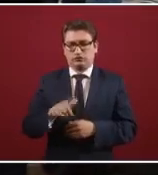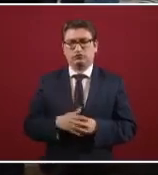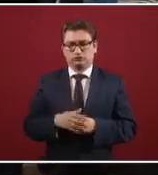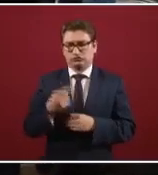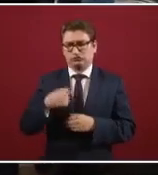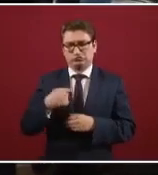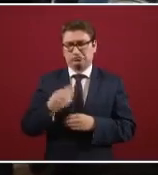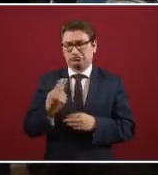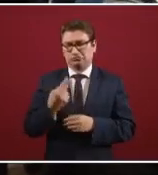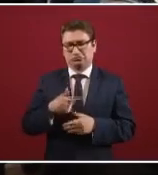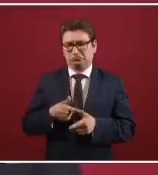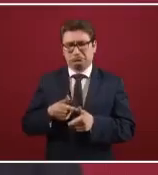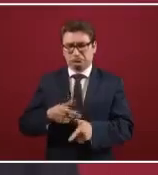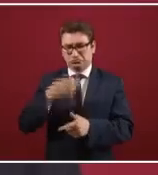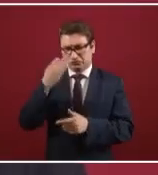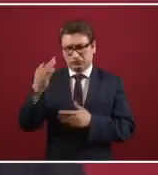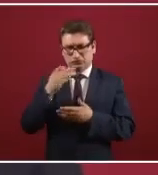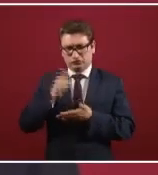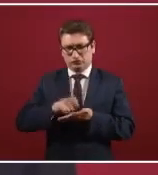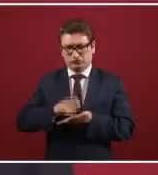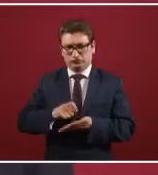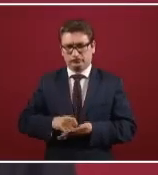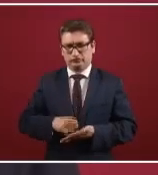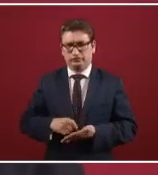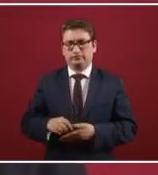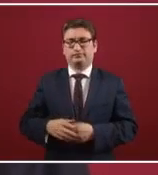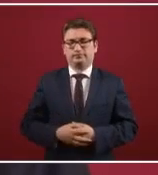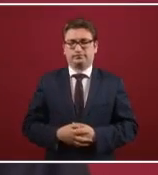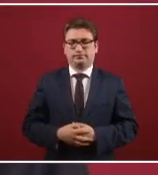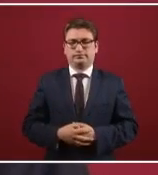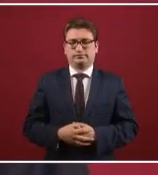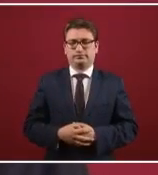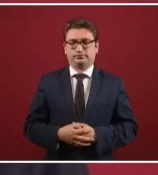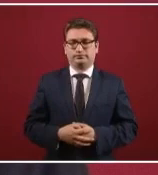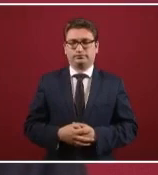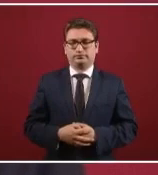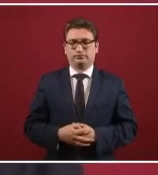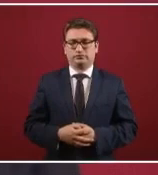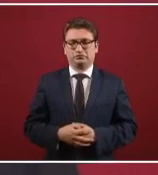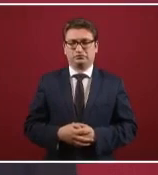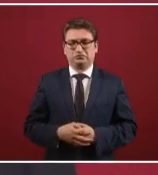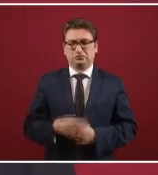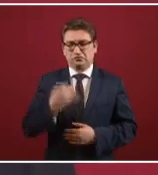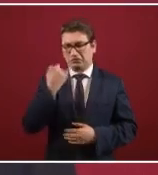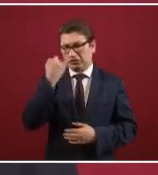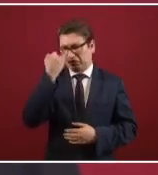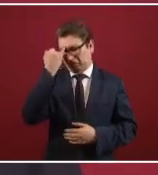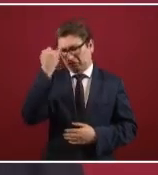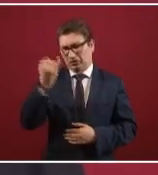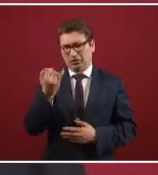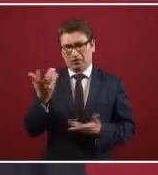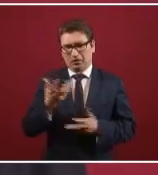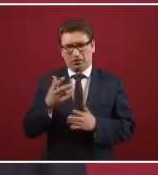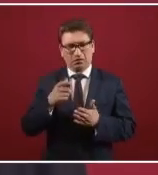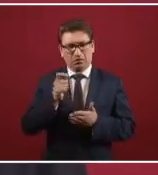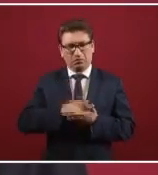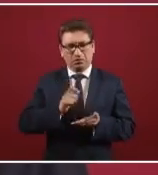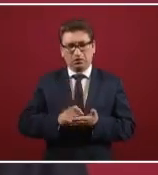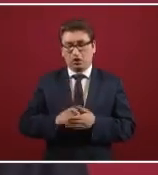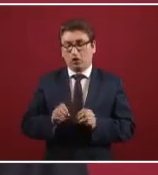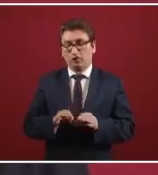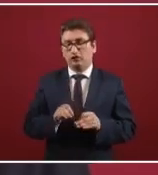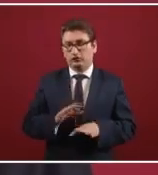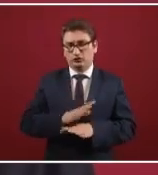necesito tiempo esto no se hace sólo en este la